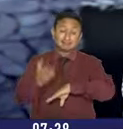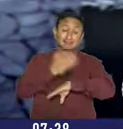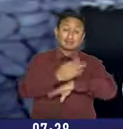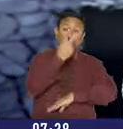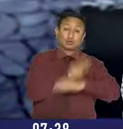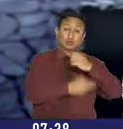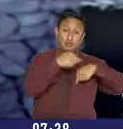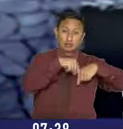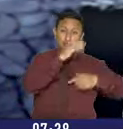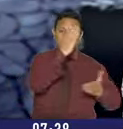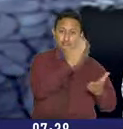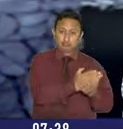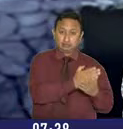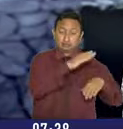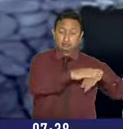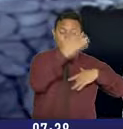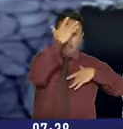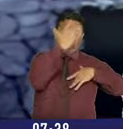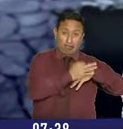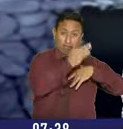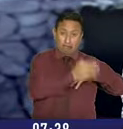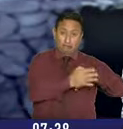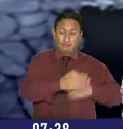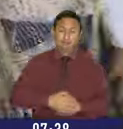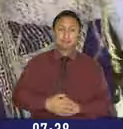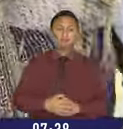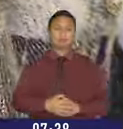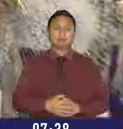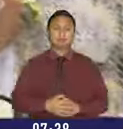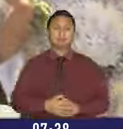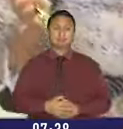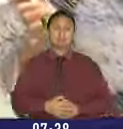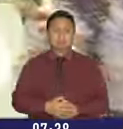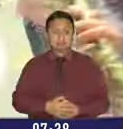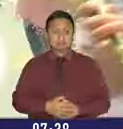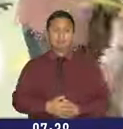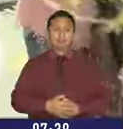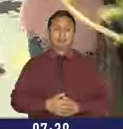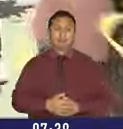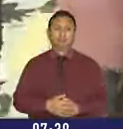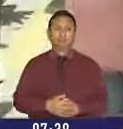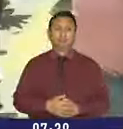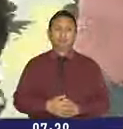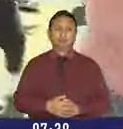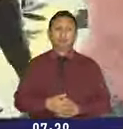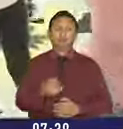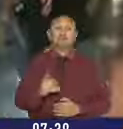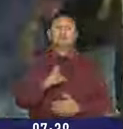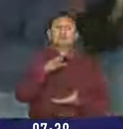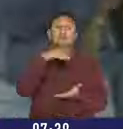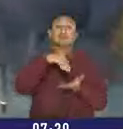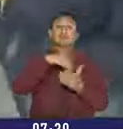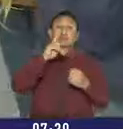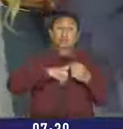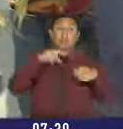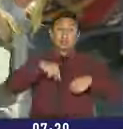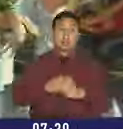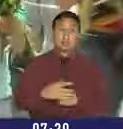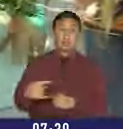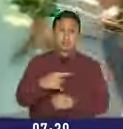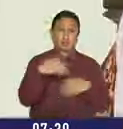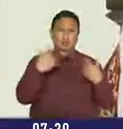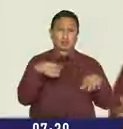pandemia. Santa María. Las calles del centro de Quito se llenaron de feligreses para celebrar el